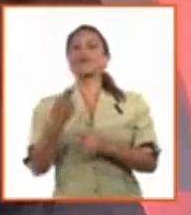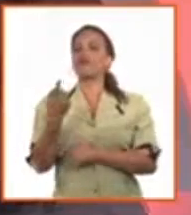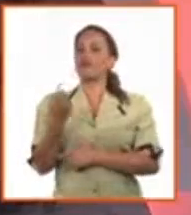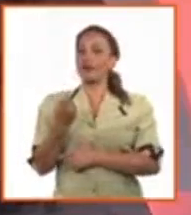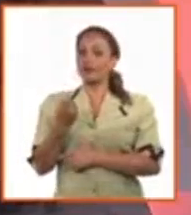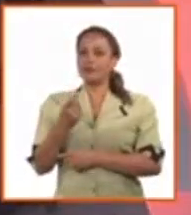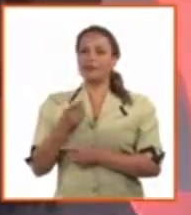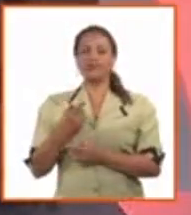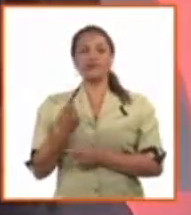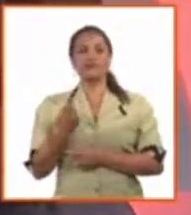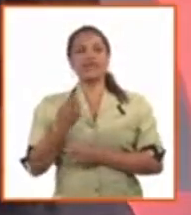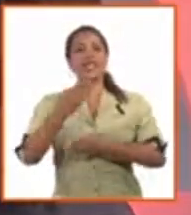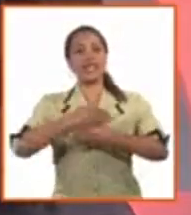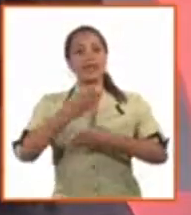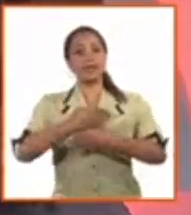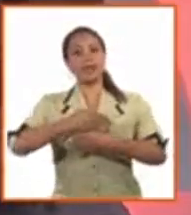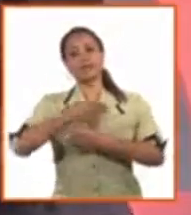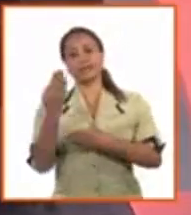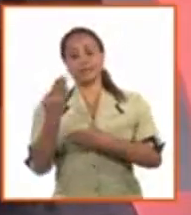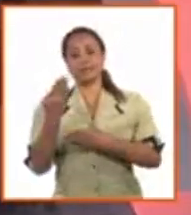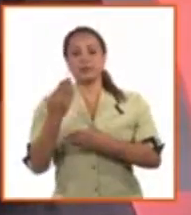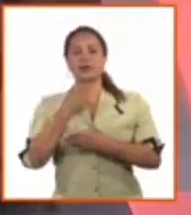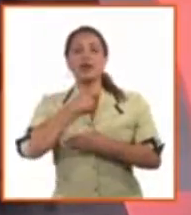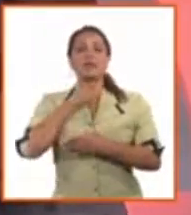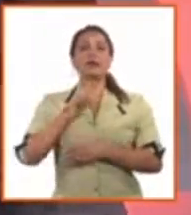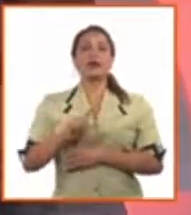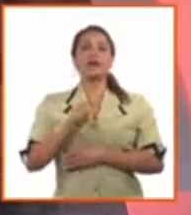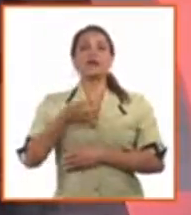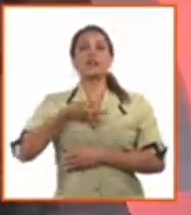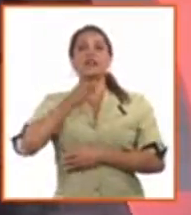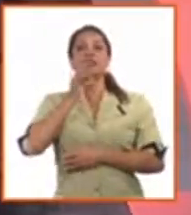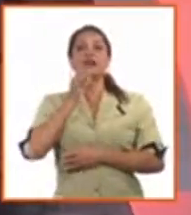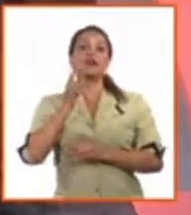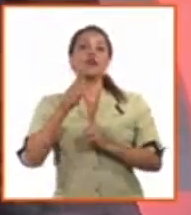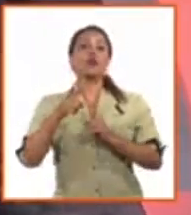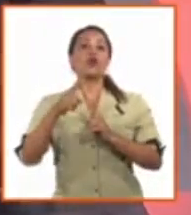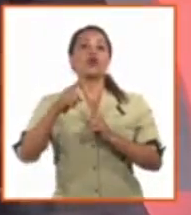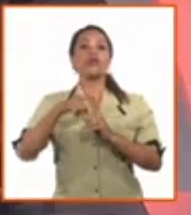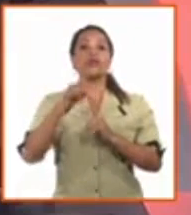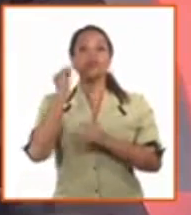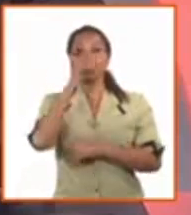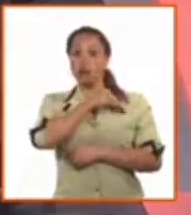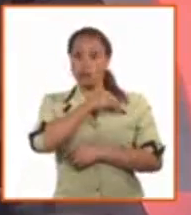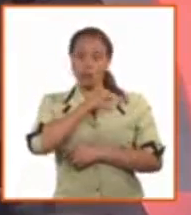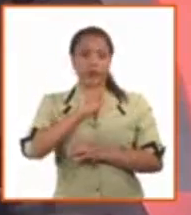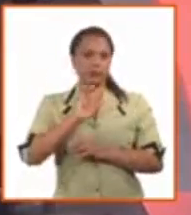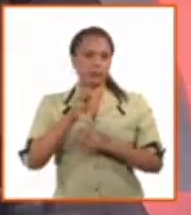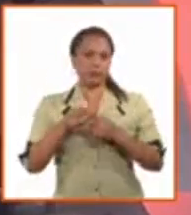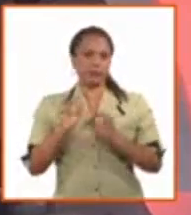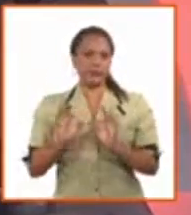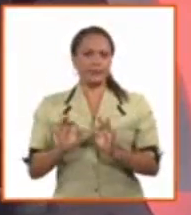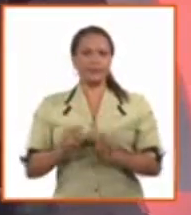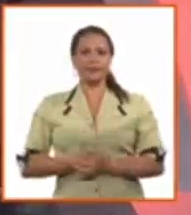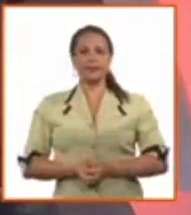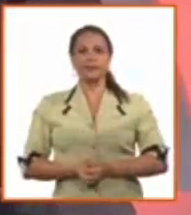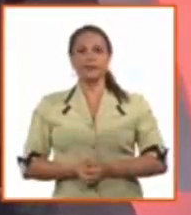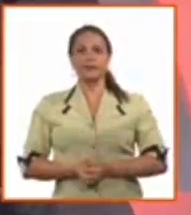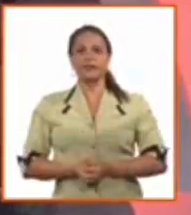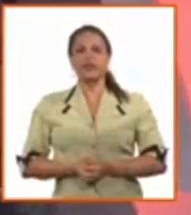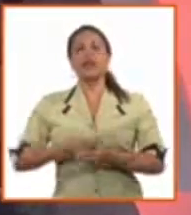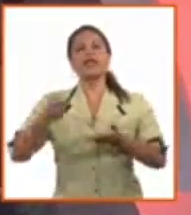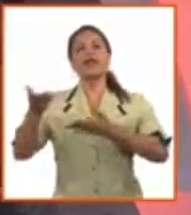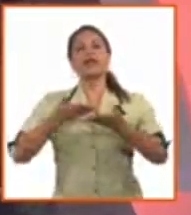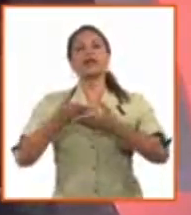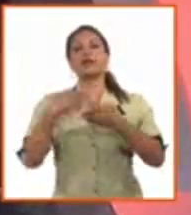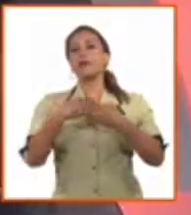pero todavía nos queda límite en el caso de los desayunos digamos desayunos tecnológicos tiene experiencia con talleres de de sistema de gestión